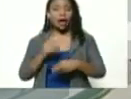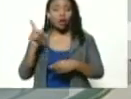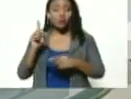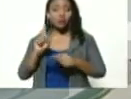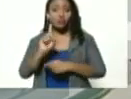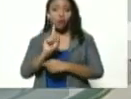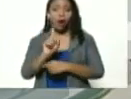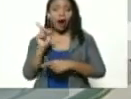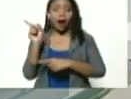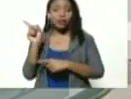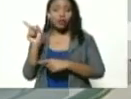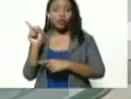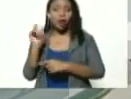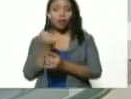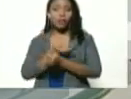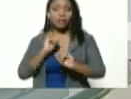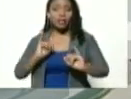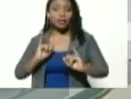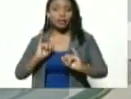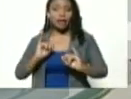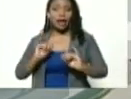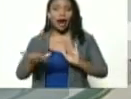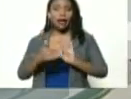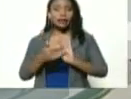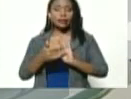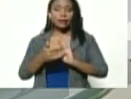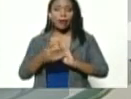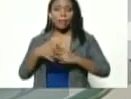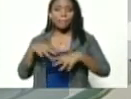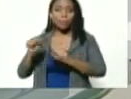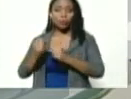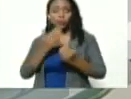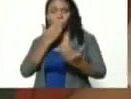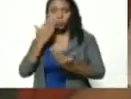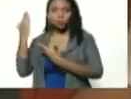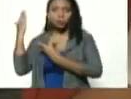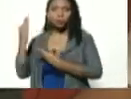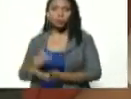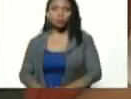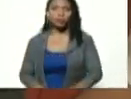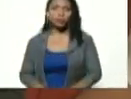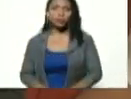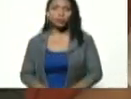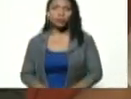uno de ellos, Independencia Antiimperialista. Adelante.